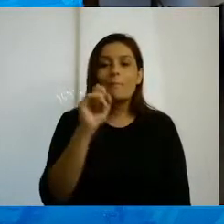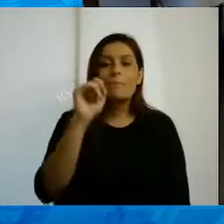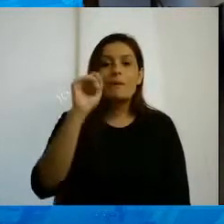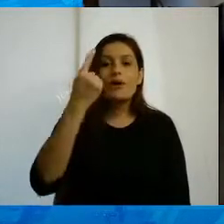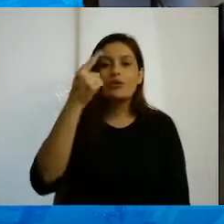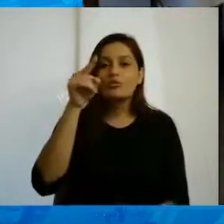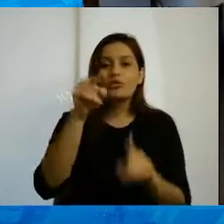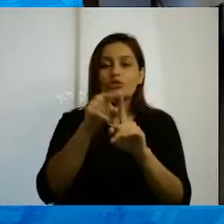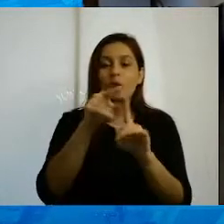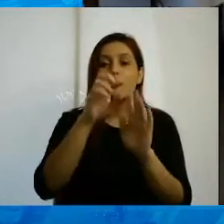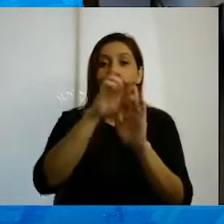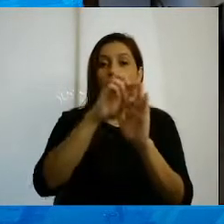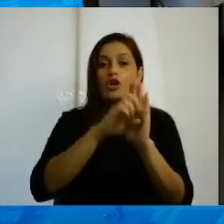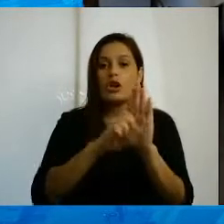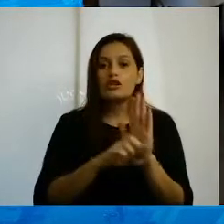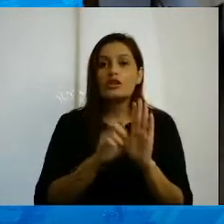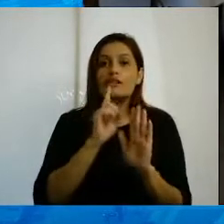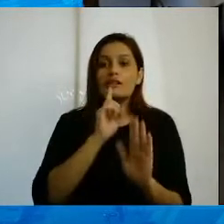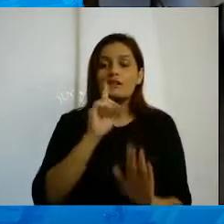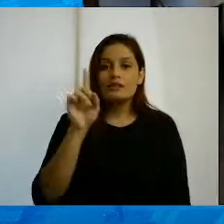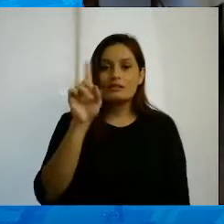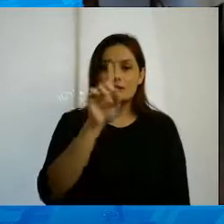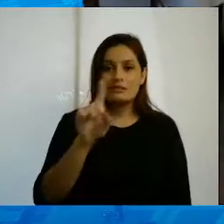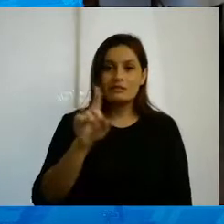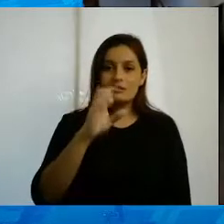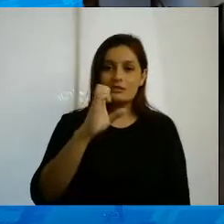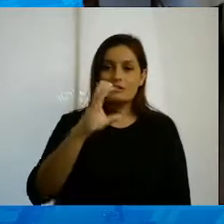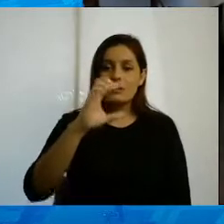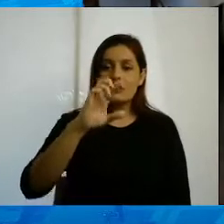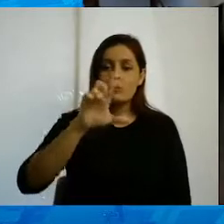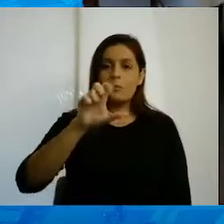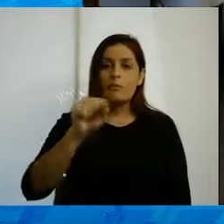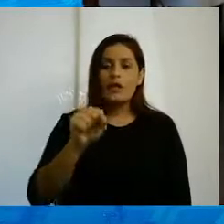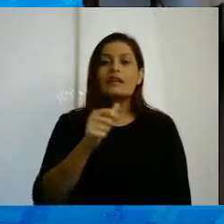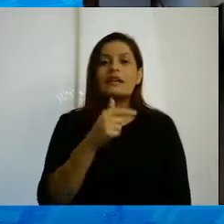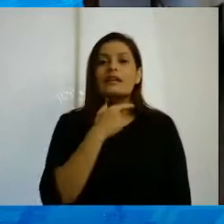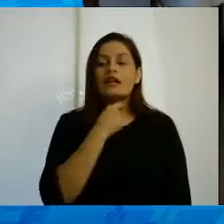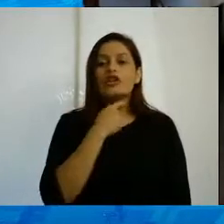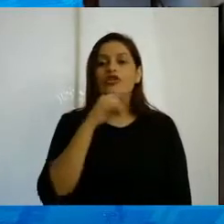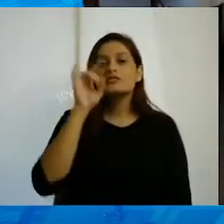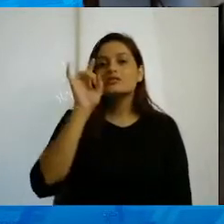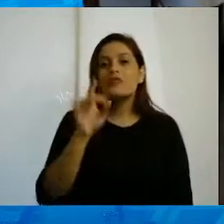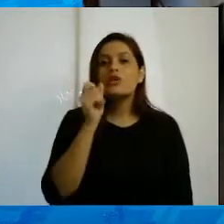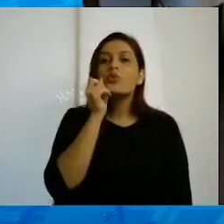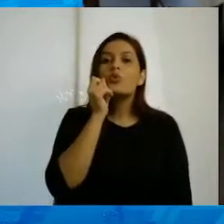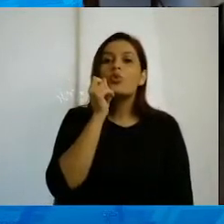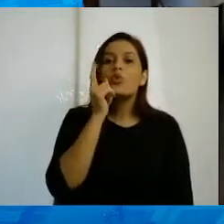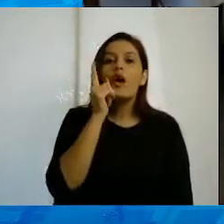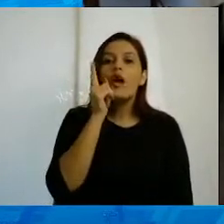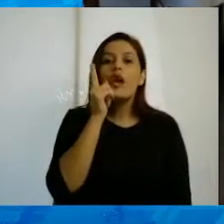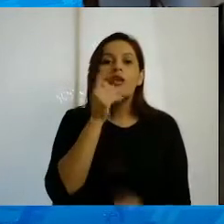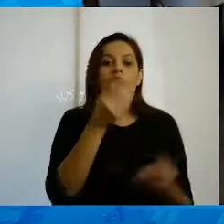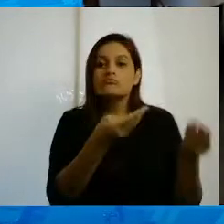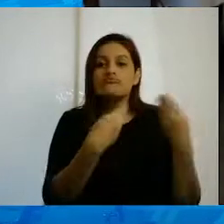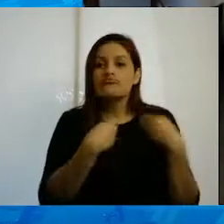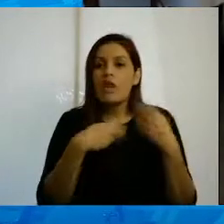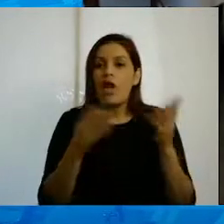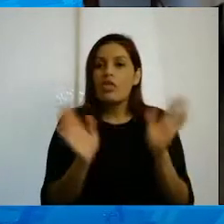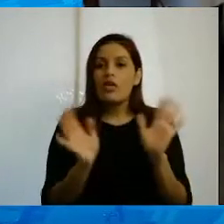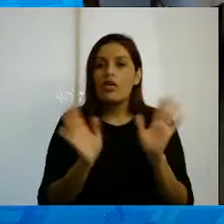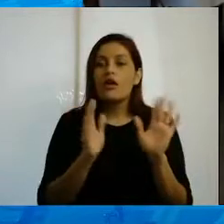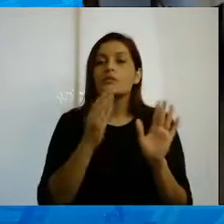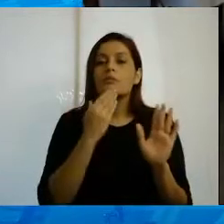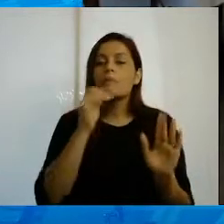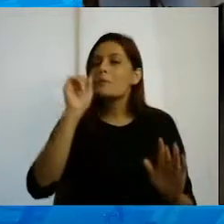priorizar algunos proyectos que CEPLAC tenga para la comuna. Eso quiero saber también, cuáles son las carteras de proyectos que no nos han llegado y también cuál va a ser